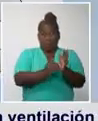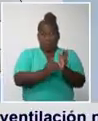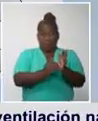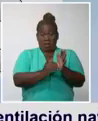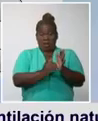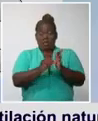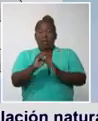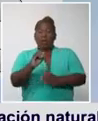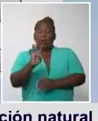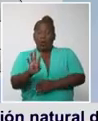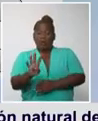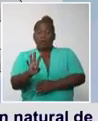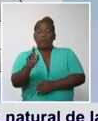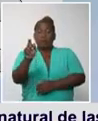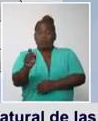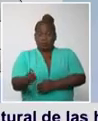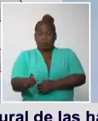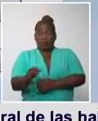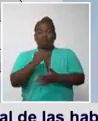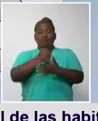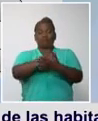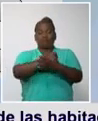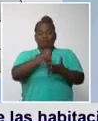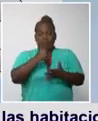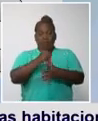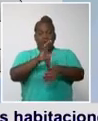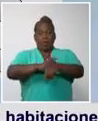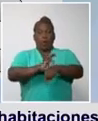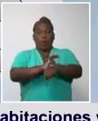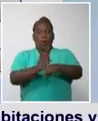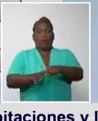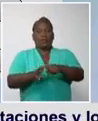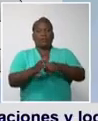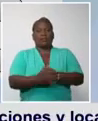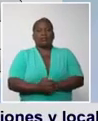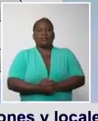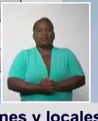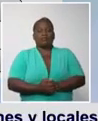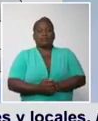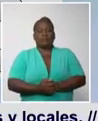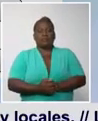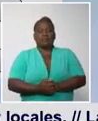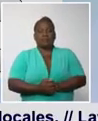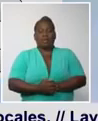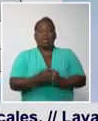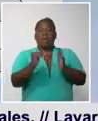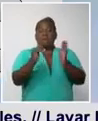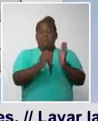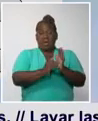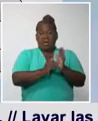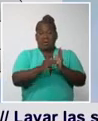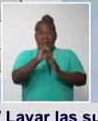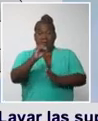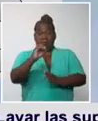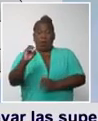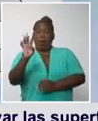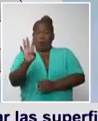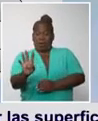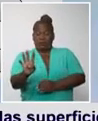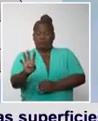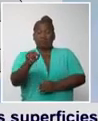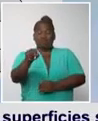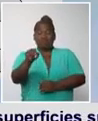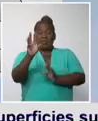fueron confirmadas con COVID-19 en el día de ayer. Cifra elevada teniendo en cuenta el